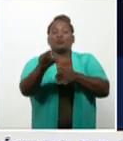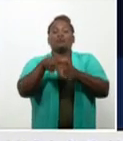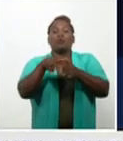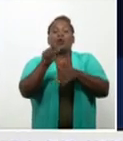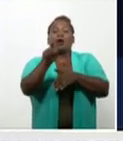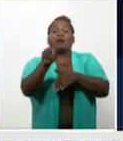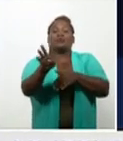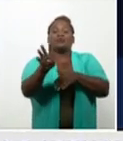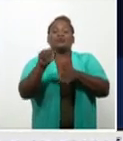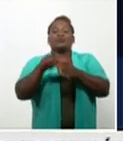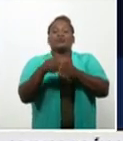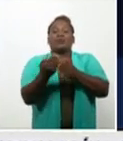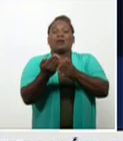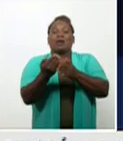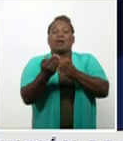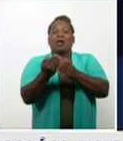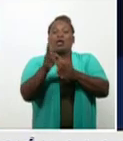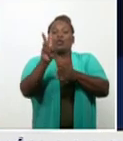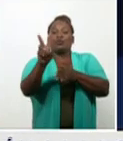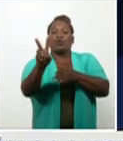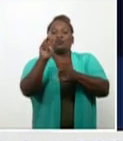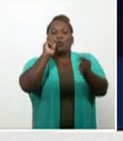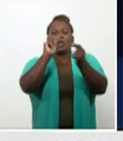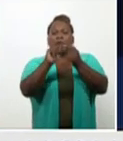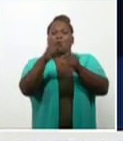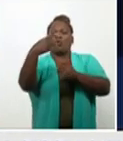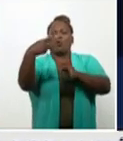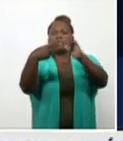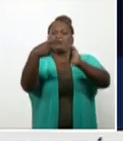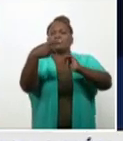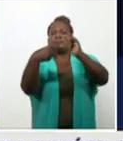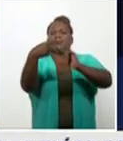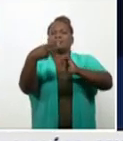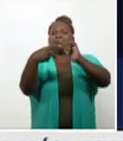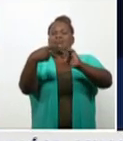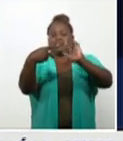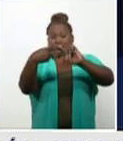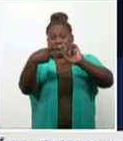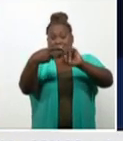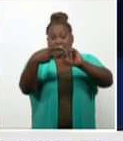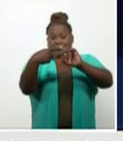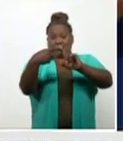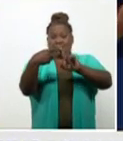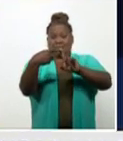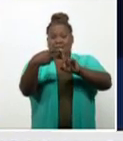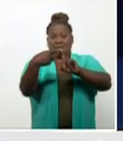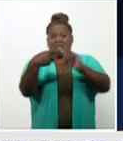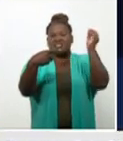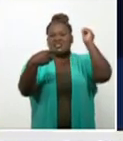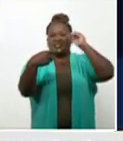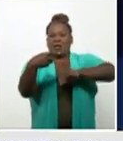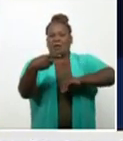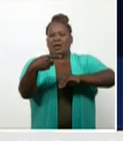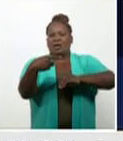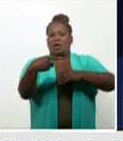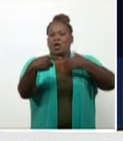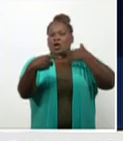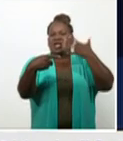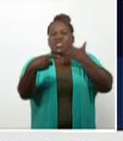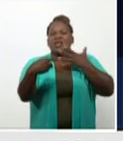con dos objetivos fundamentales. Uno, poder detectar cuál fue la fuente de